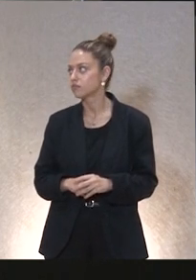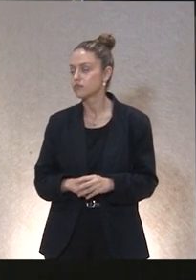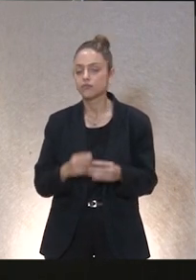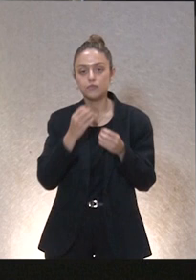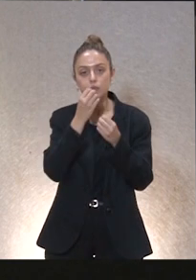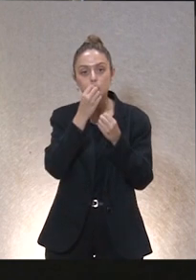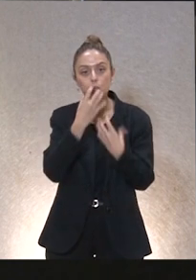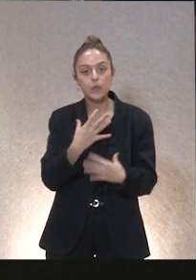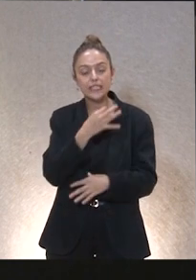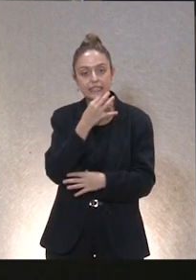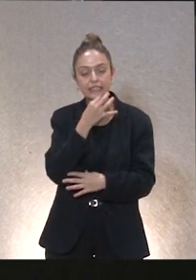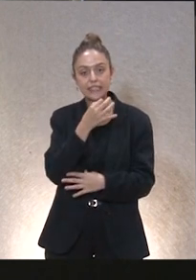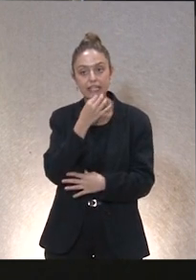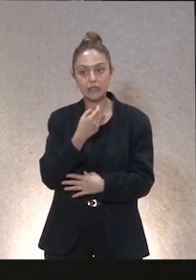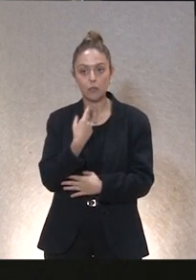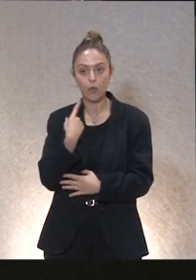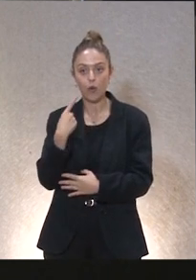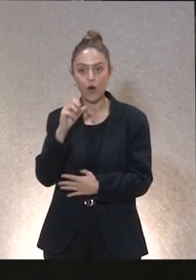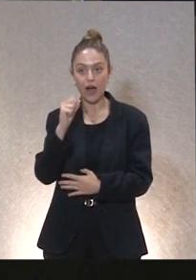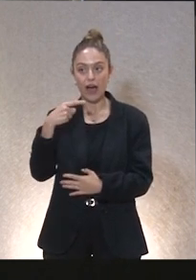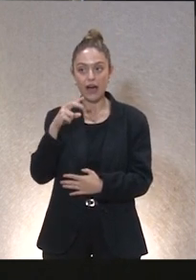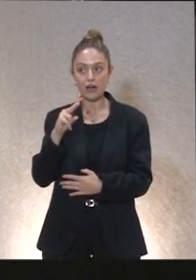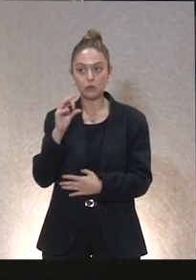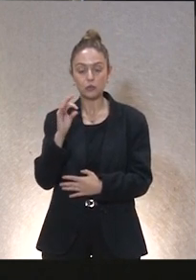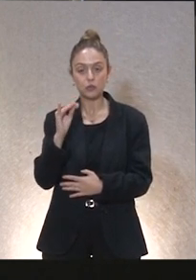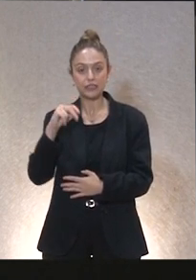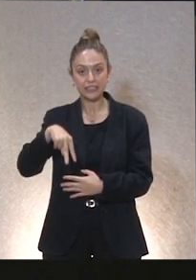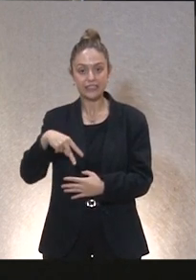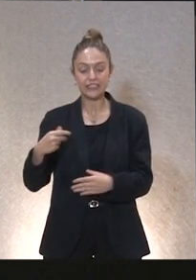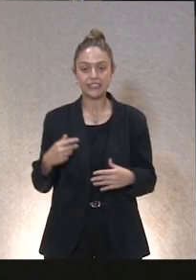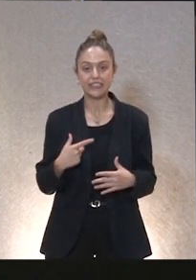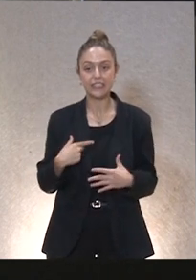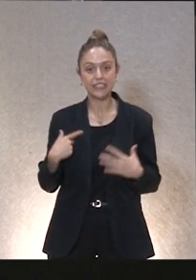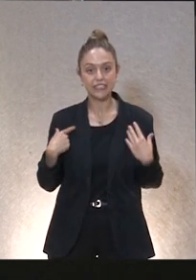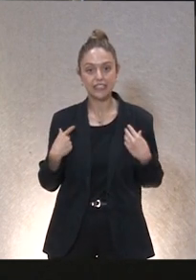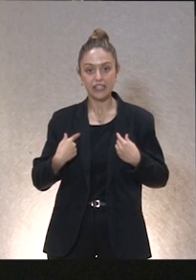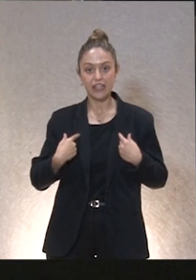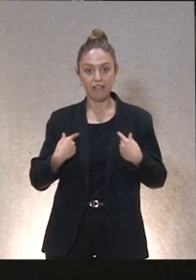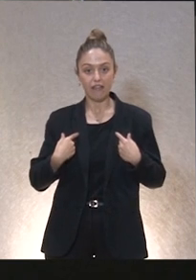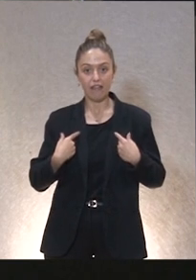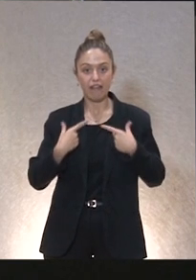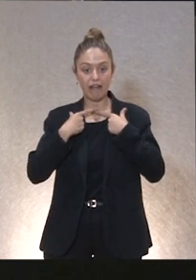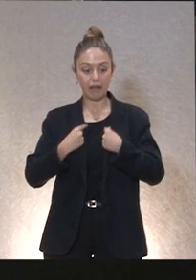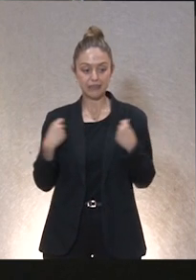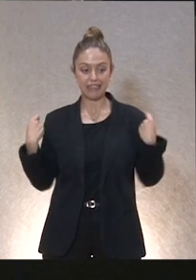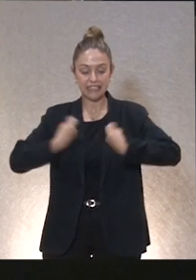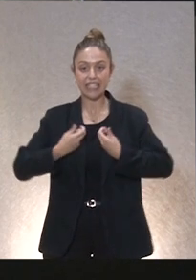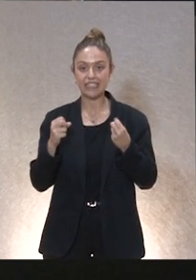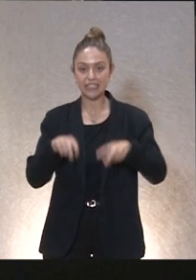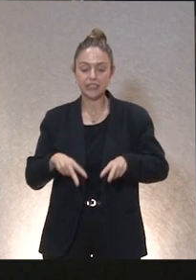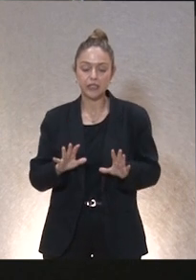Muy buenas tardes como he visto que Agustín venía en camisa he dicho yo también me voy a quedar sin chaqueta que siempre